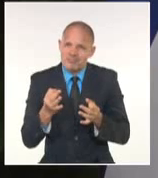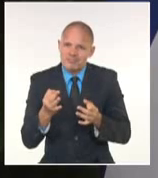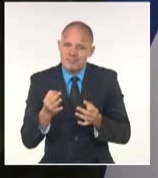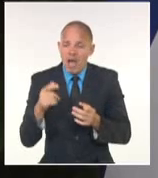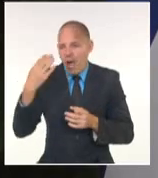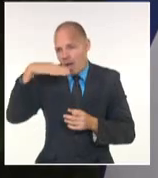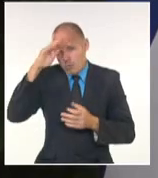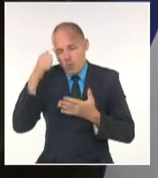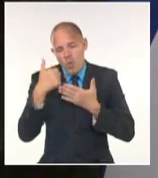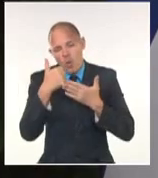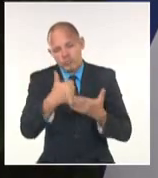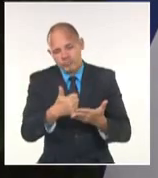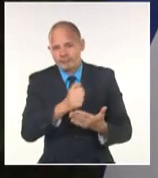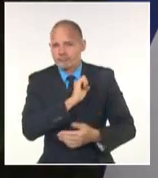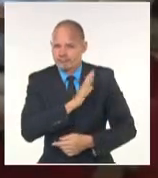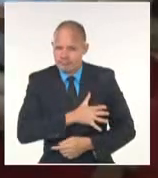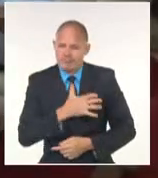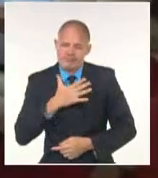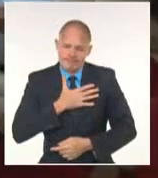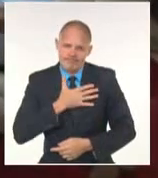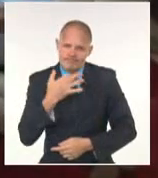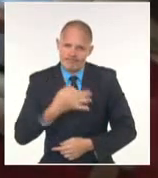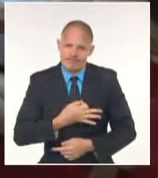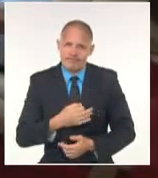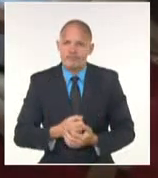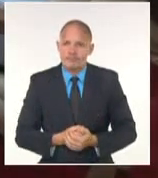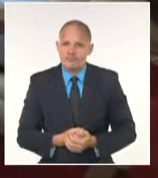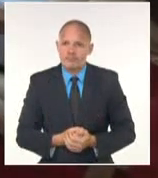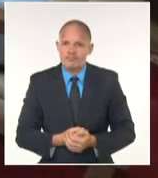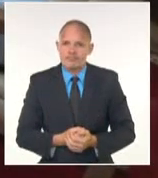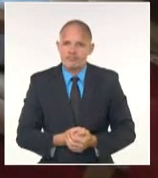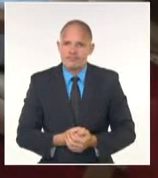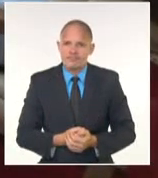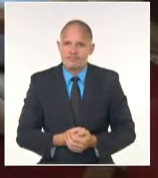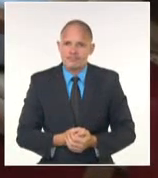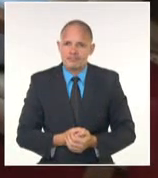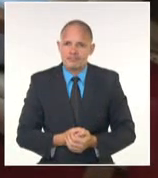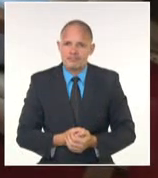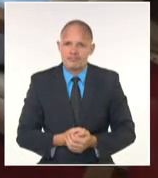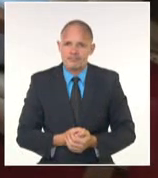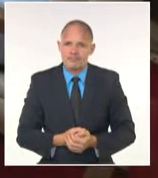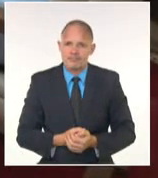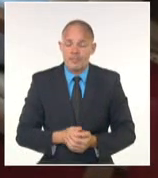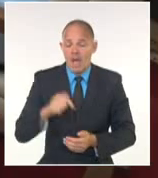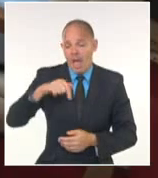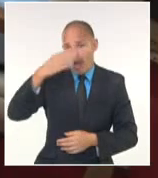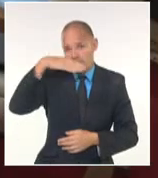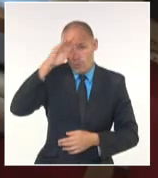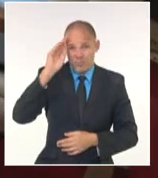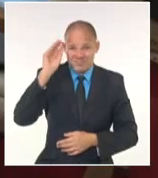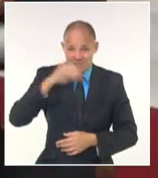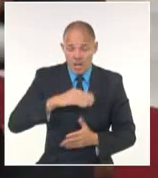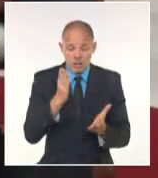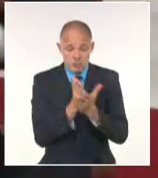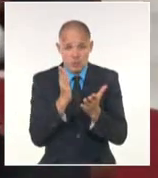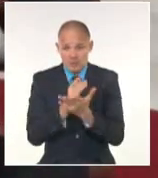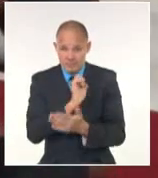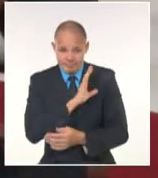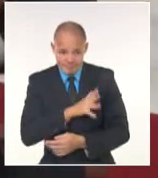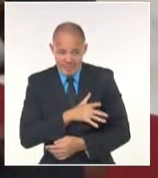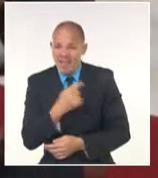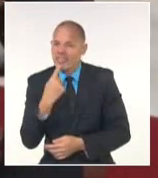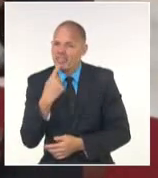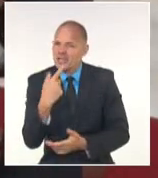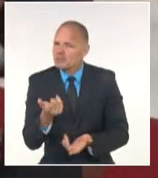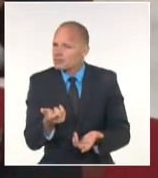Cuba a favor de nuestro pueblo. A propósito de la formación de jóvenes palestinos en Cuba, el embajador